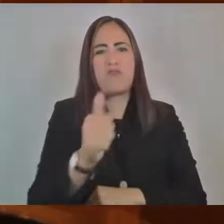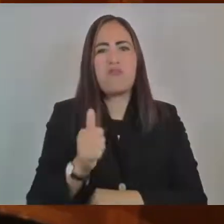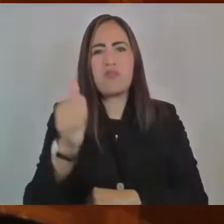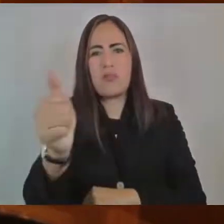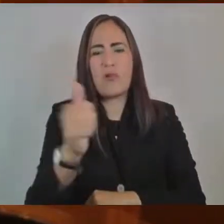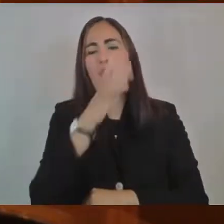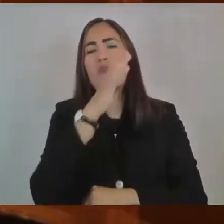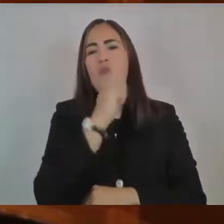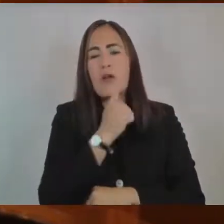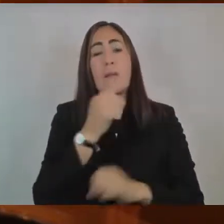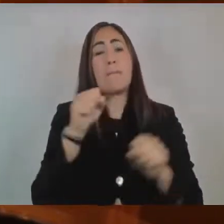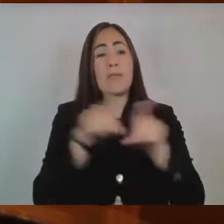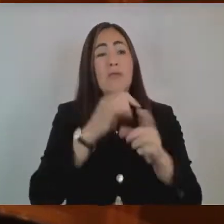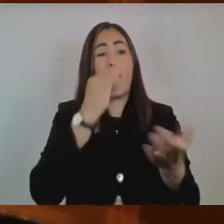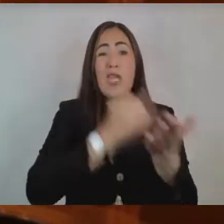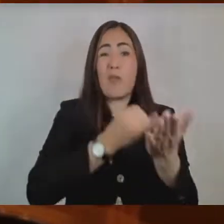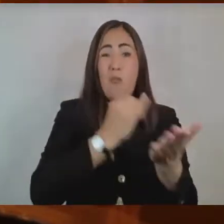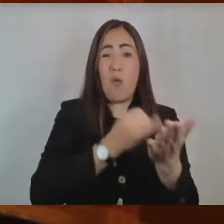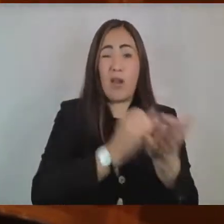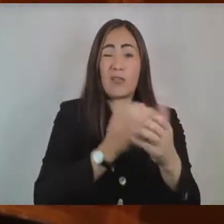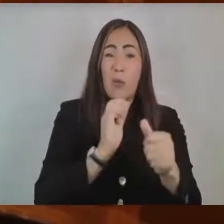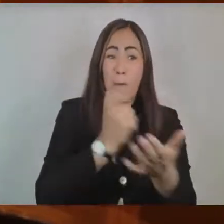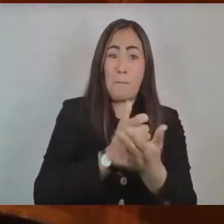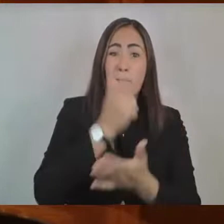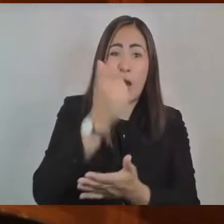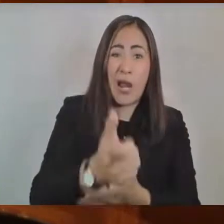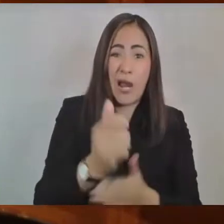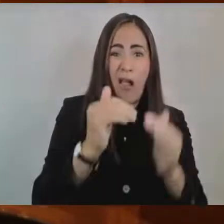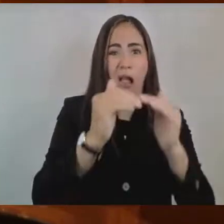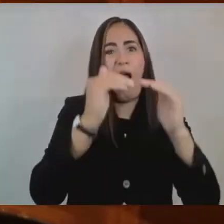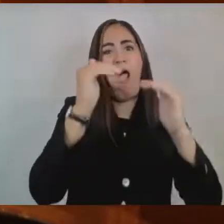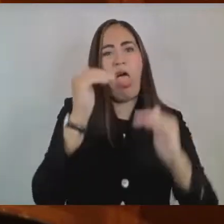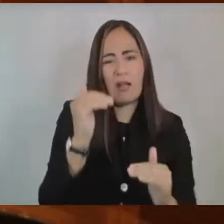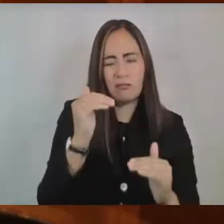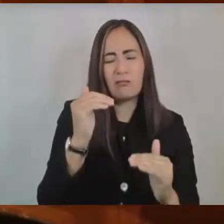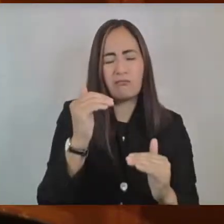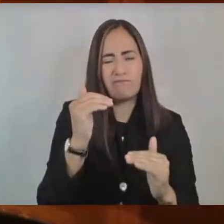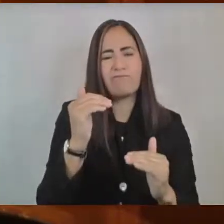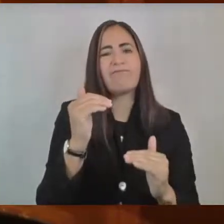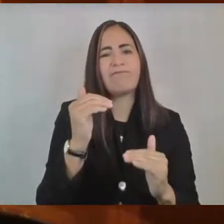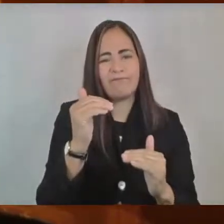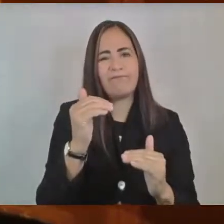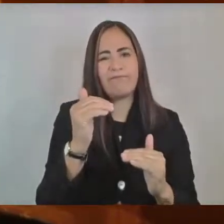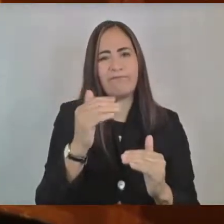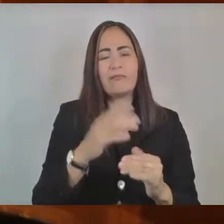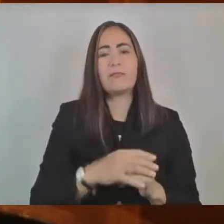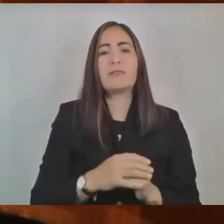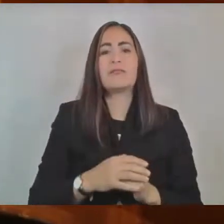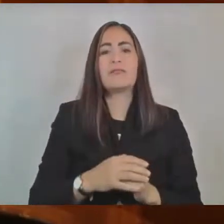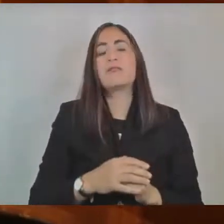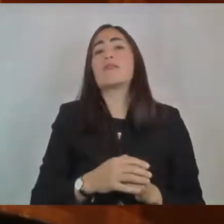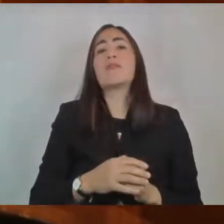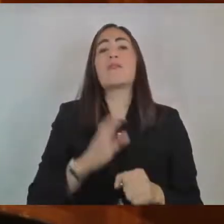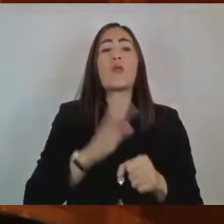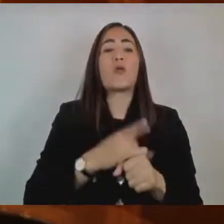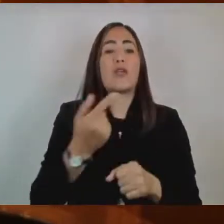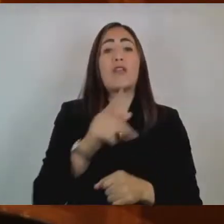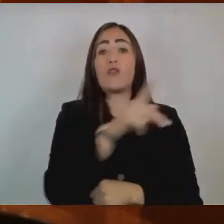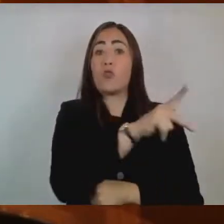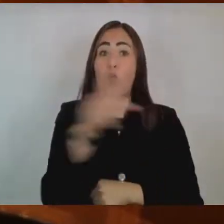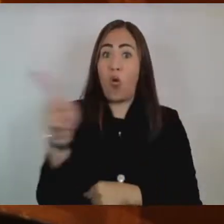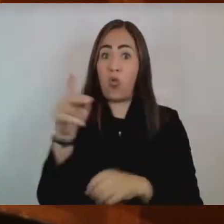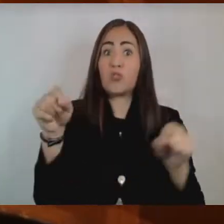impuesto acredita la brecha de desigualdad entre dichas personas, pues mandata la misma